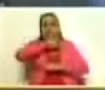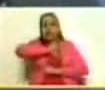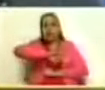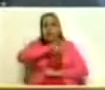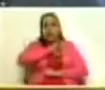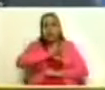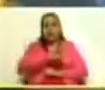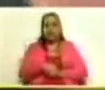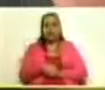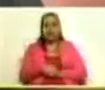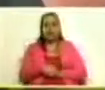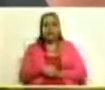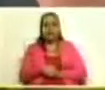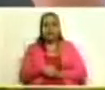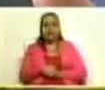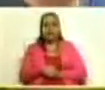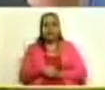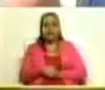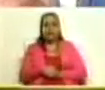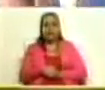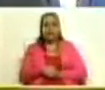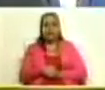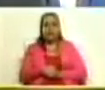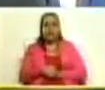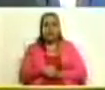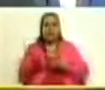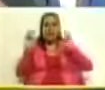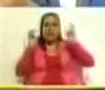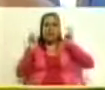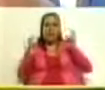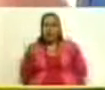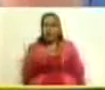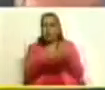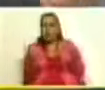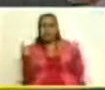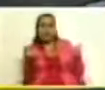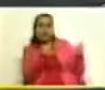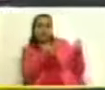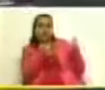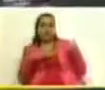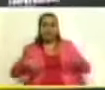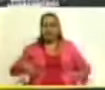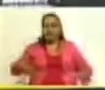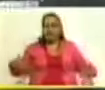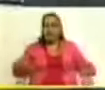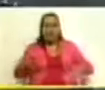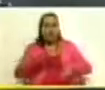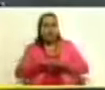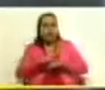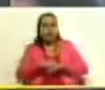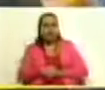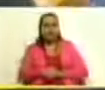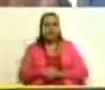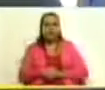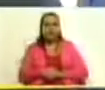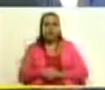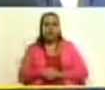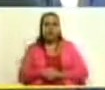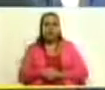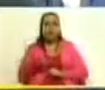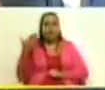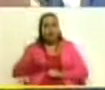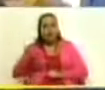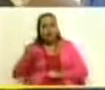vicepresidenta, tocaba mucho el tema de la burocracia. Porque ciertamente siempre es importante reconocer,